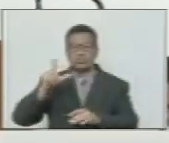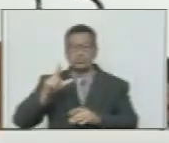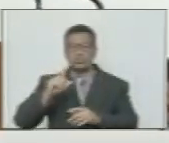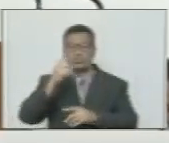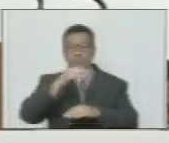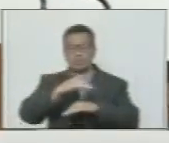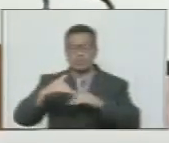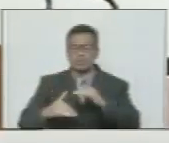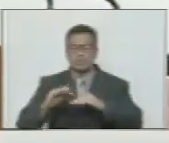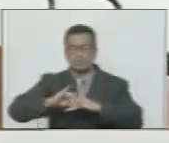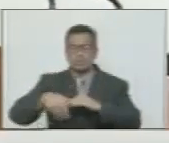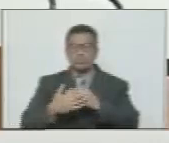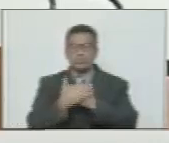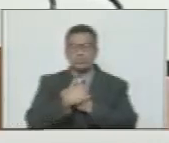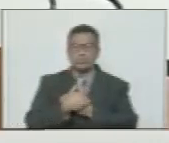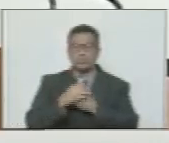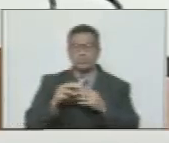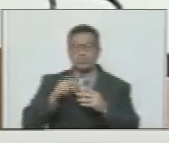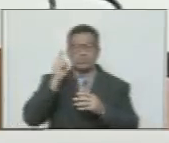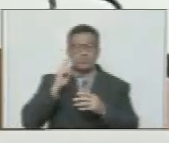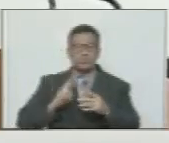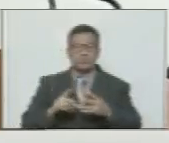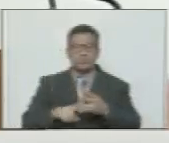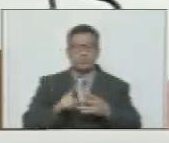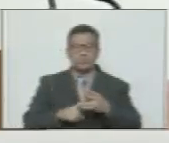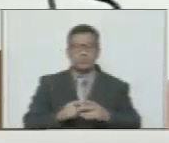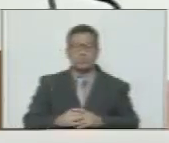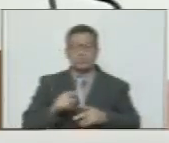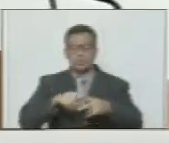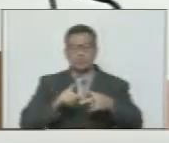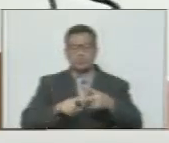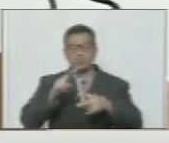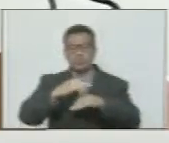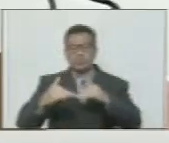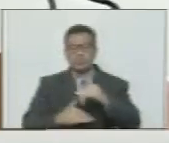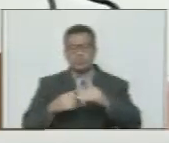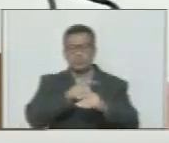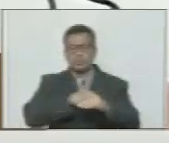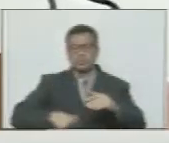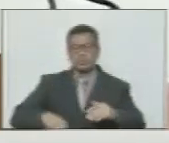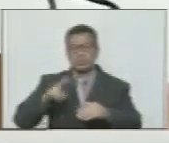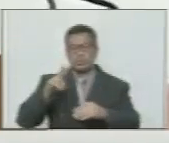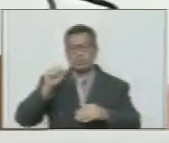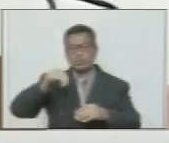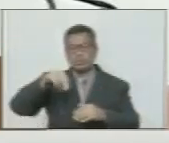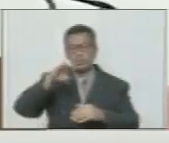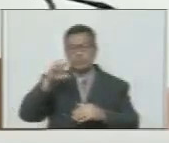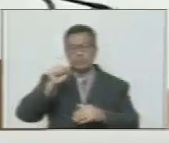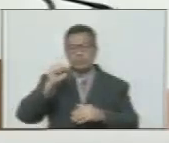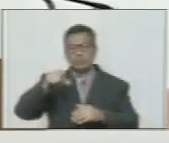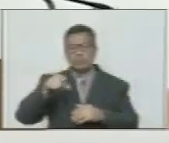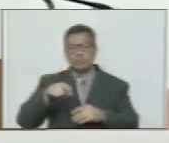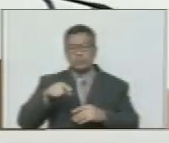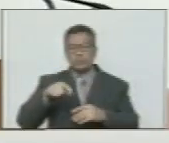Rodríguez, primera vicepresidenta María Iris Varela Rangel, segunda vicepresidenta Vanessa